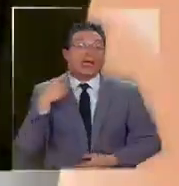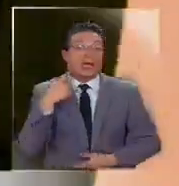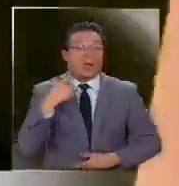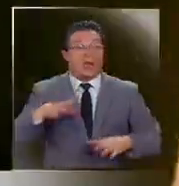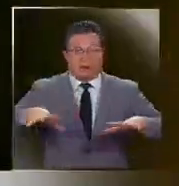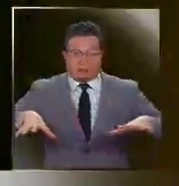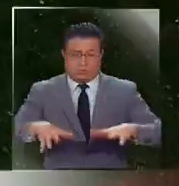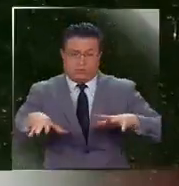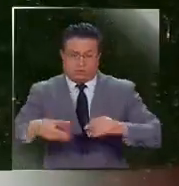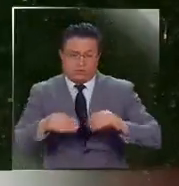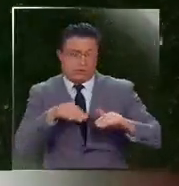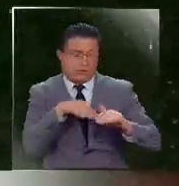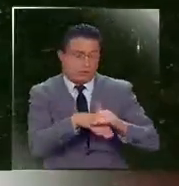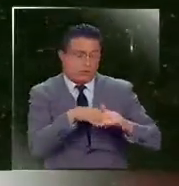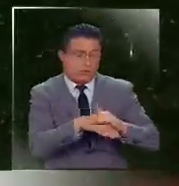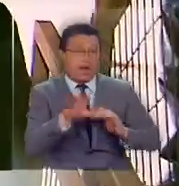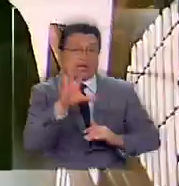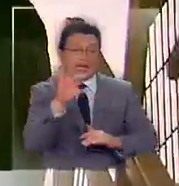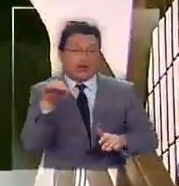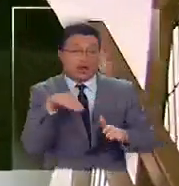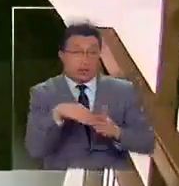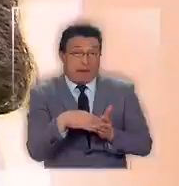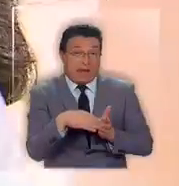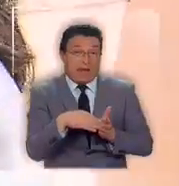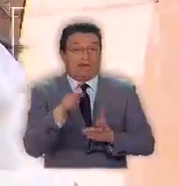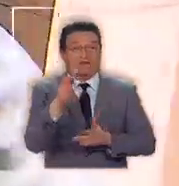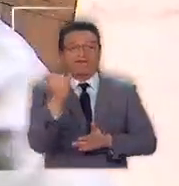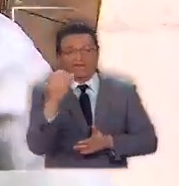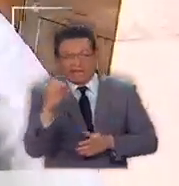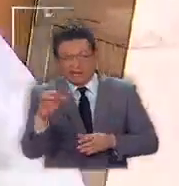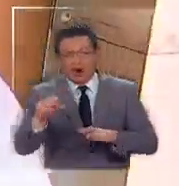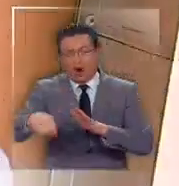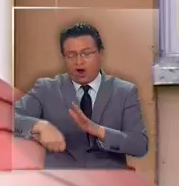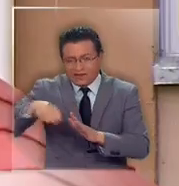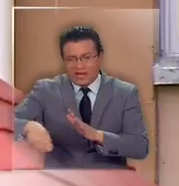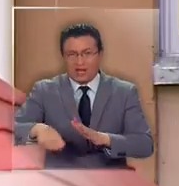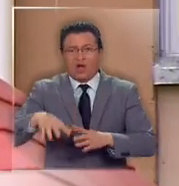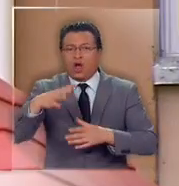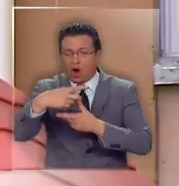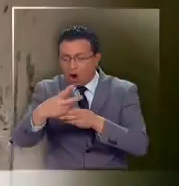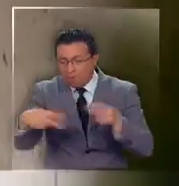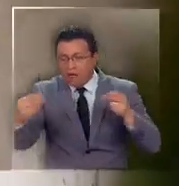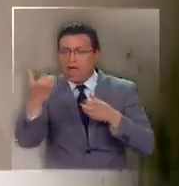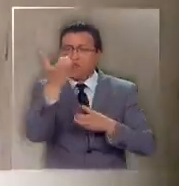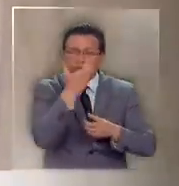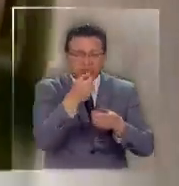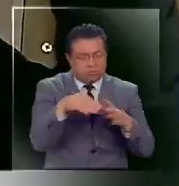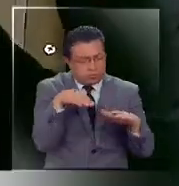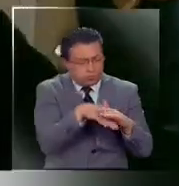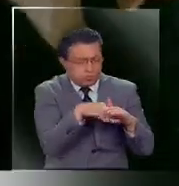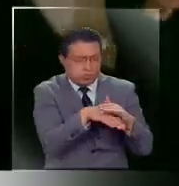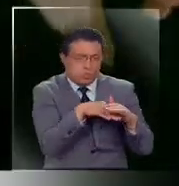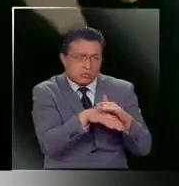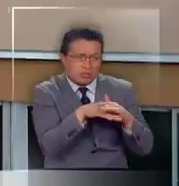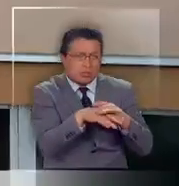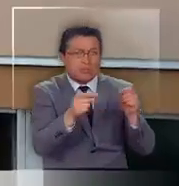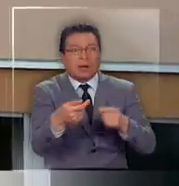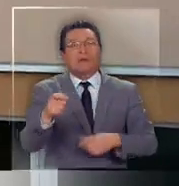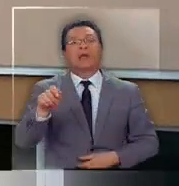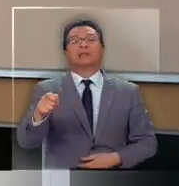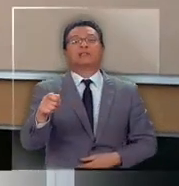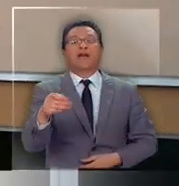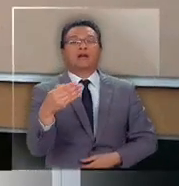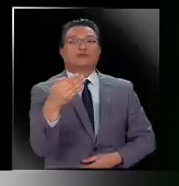esfuerzo de juntar 500.000 pesos en bingos, rifas y completadas, para por fin poder tener las llaves de